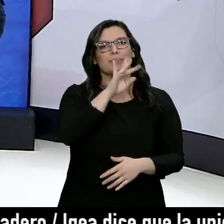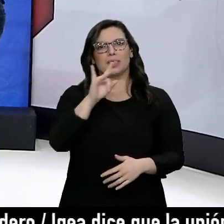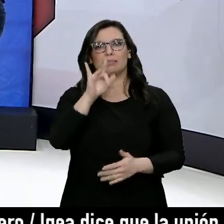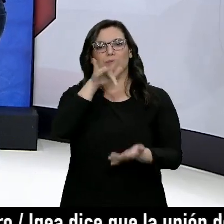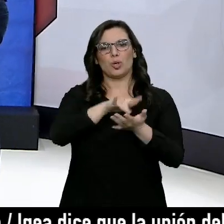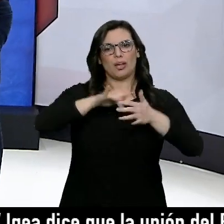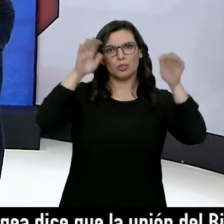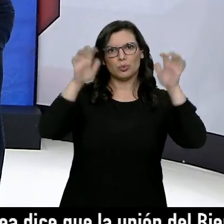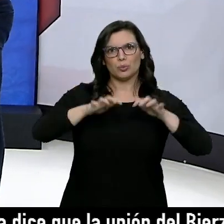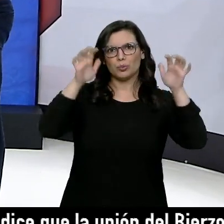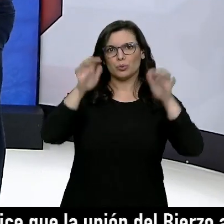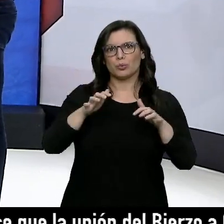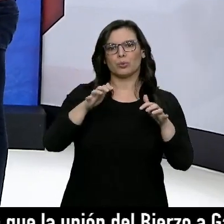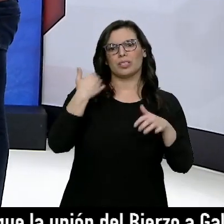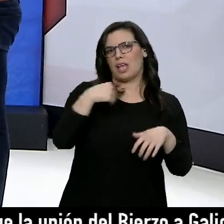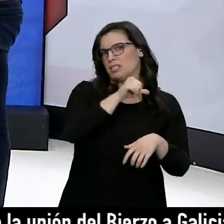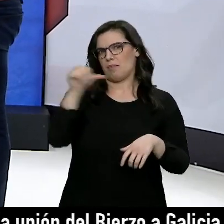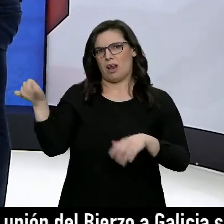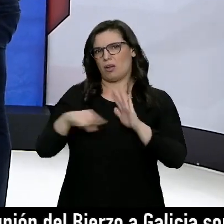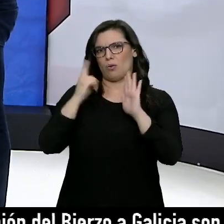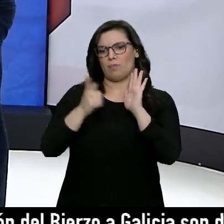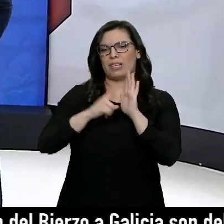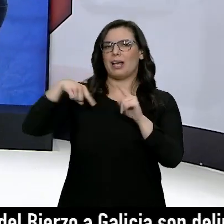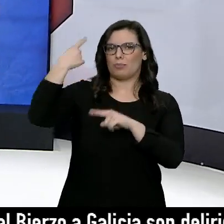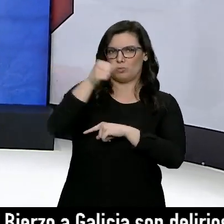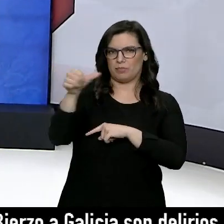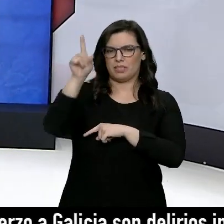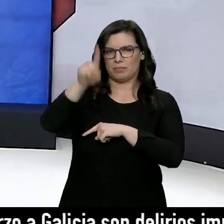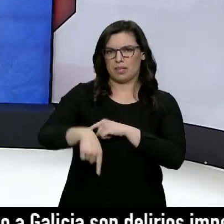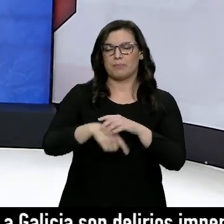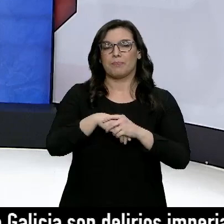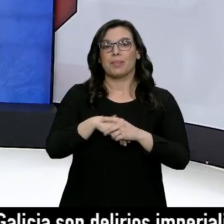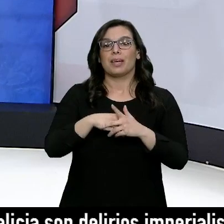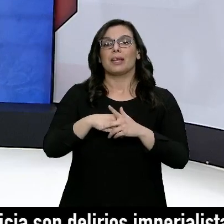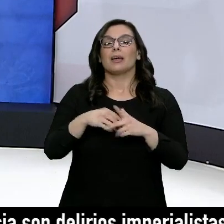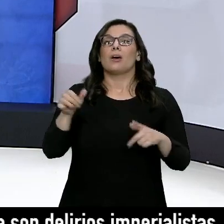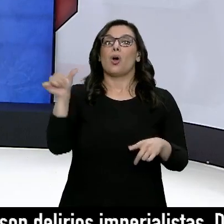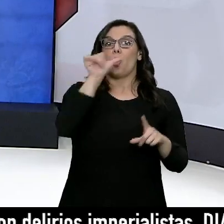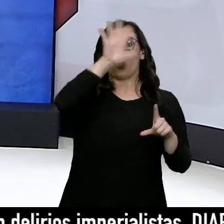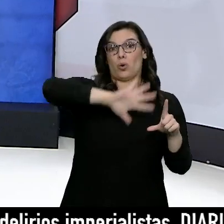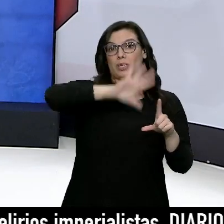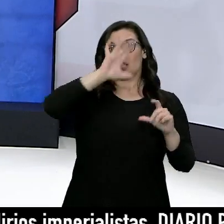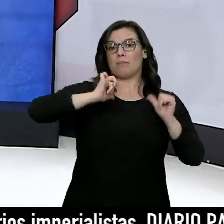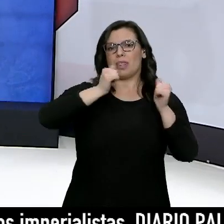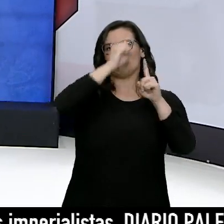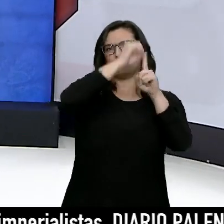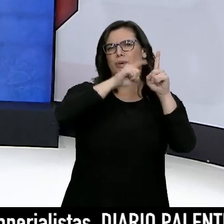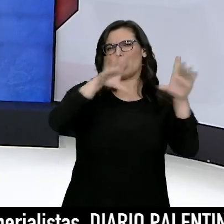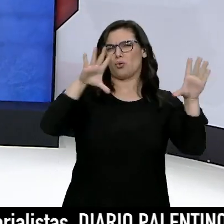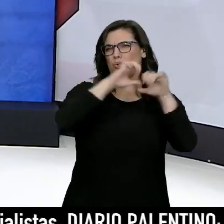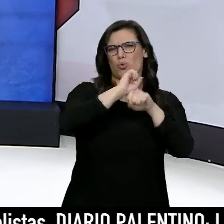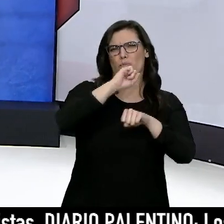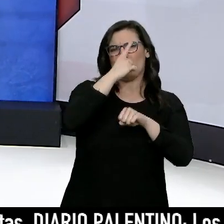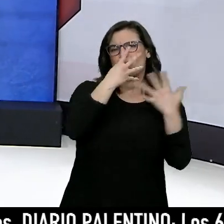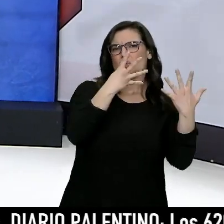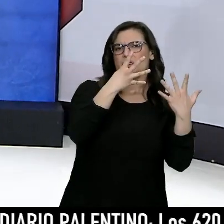esas precipitaciones durante lo que nos queda de semana y los inicios de la siguiente. Las temperaturas ya van bajando en el oeste, que es donde tenemos el día más gris, se quedan en 9 o 10 grados,